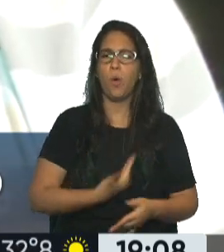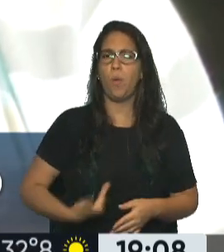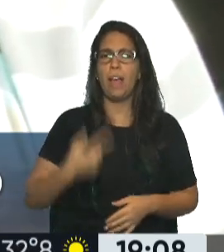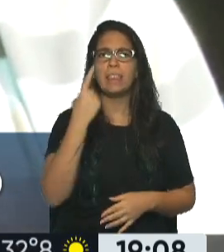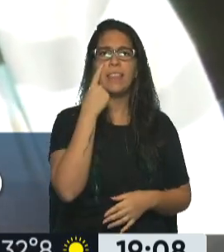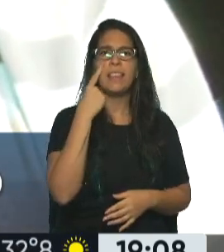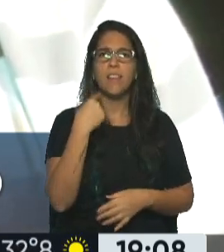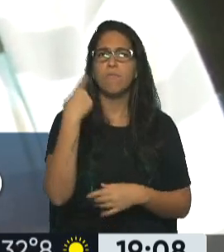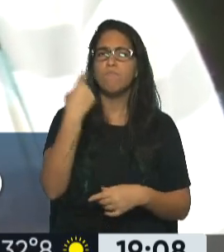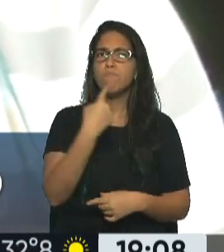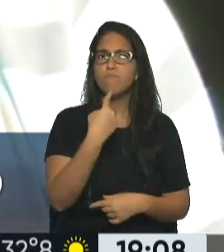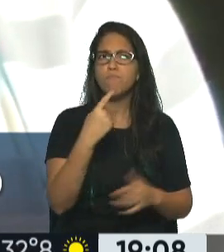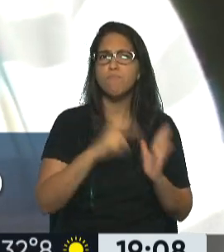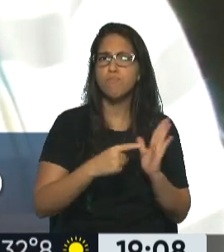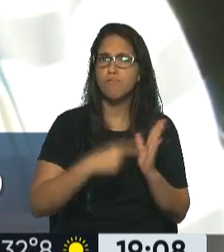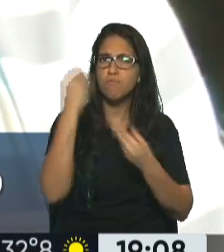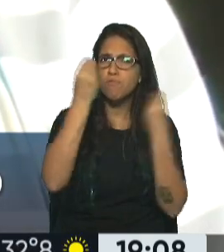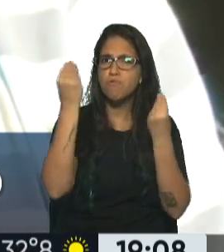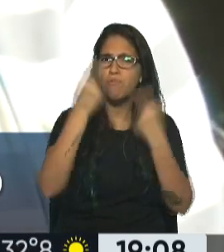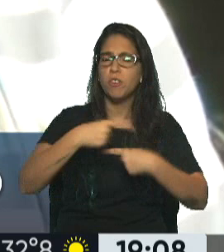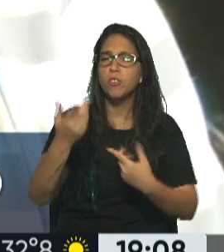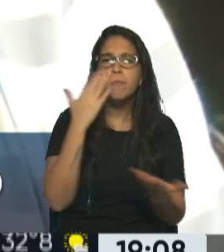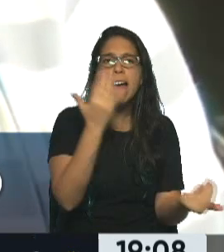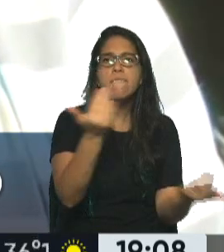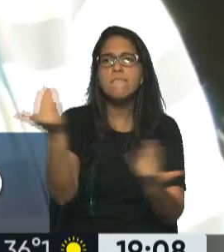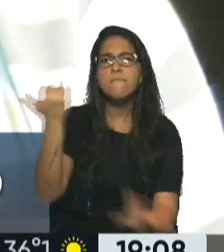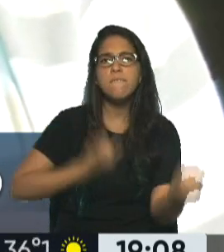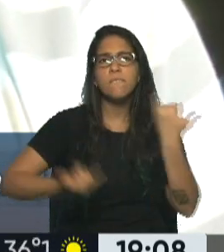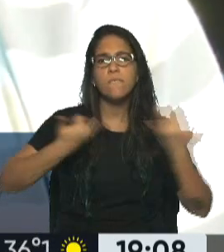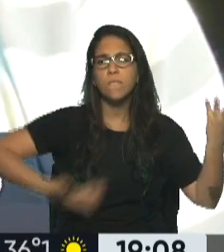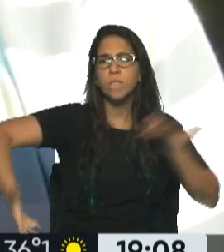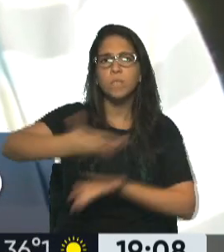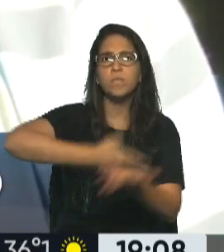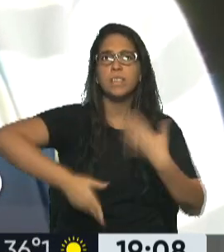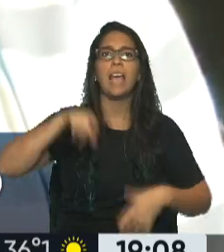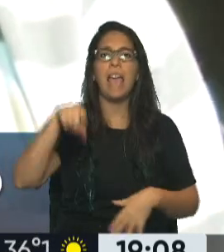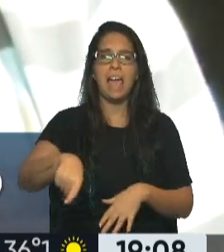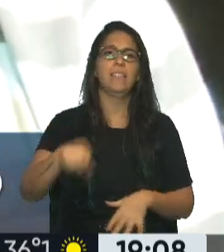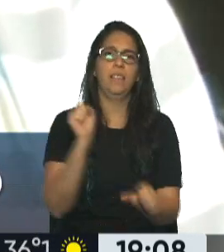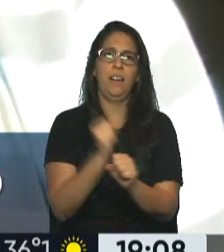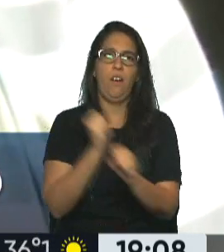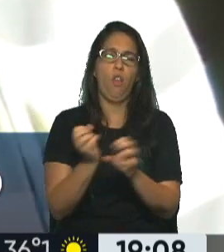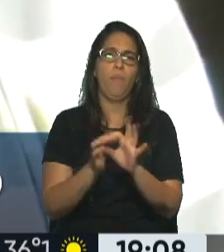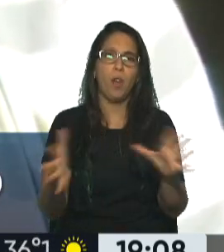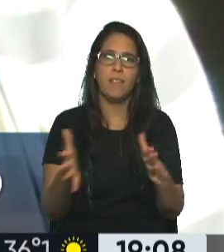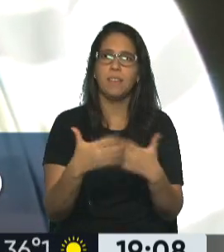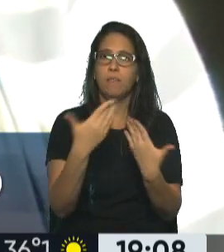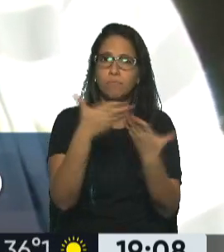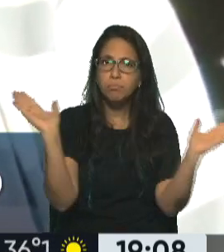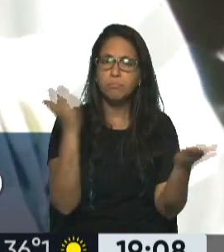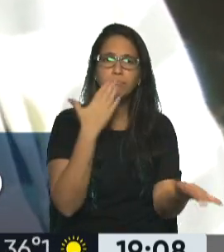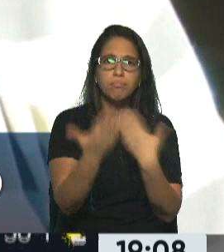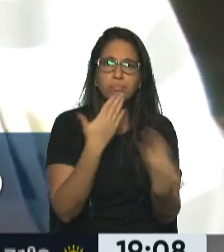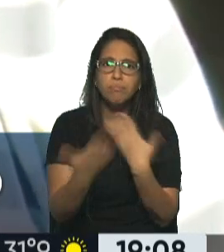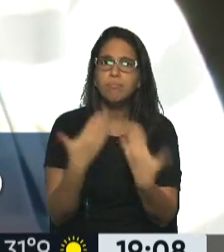escuchando a todo el mundo y esta la la verdadera el verdadero trabajo de la Democracia es trabajar dialogar llegar al